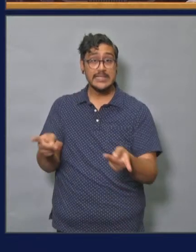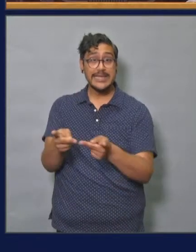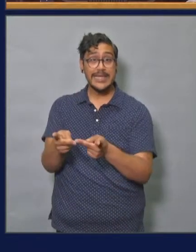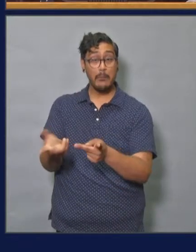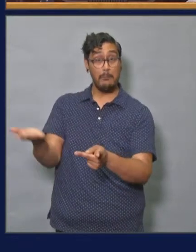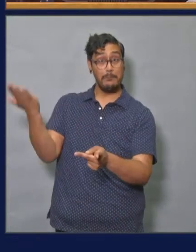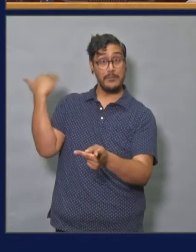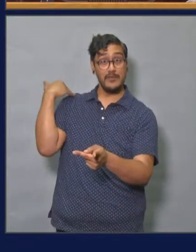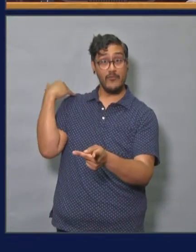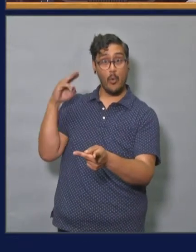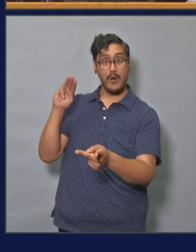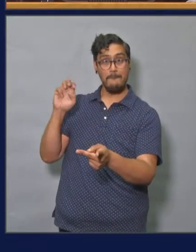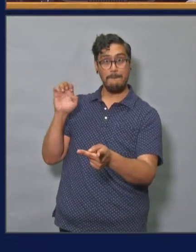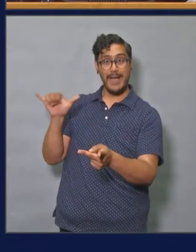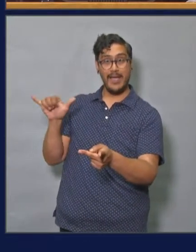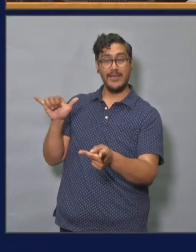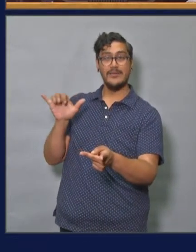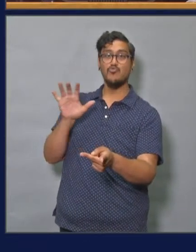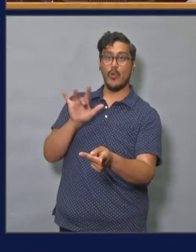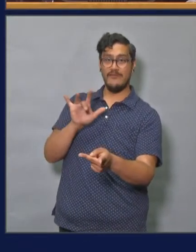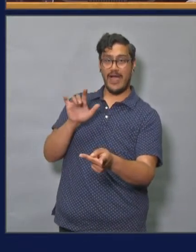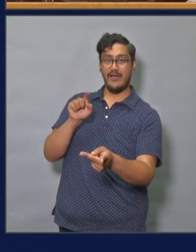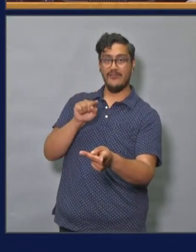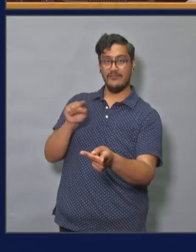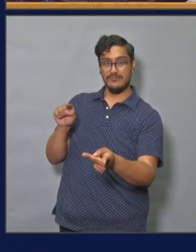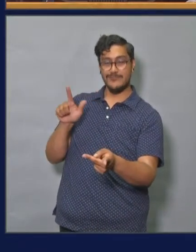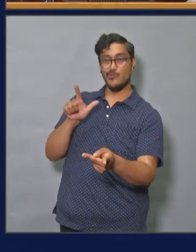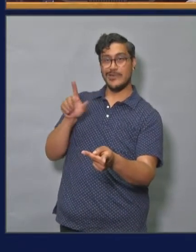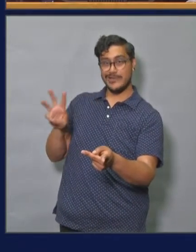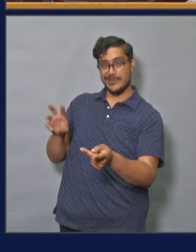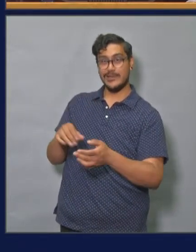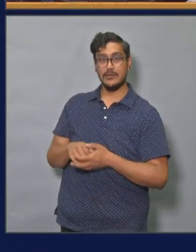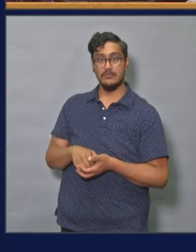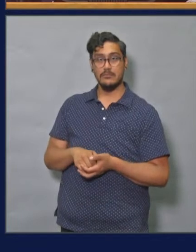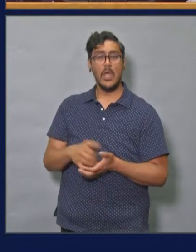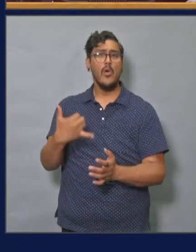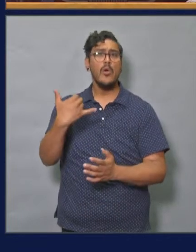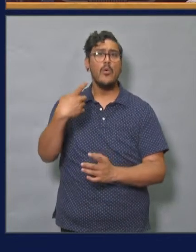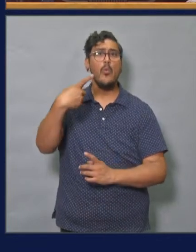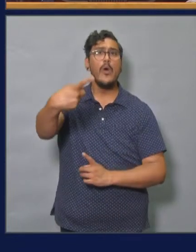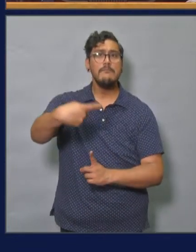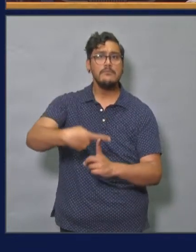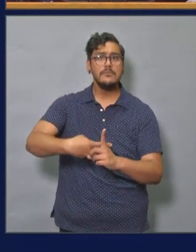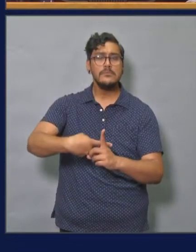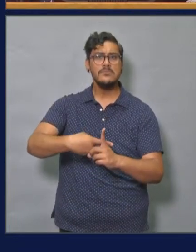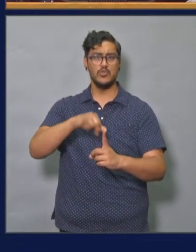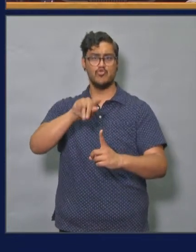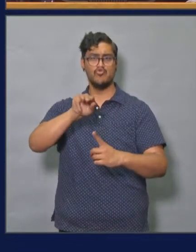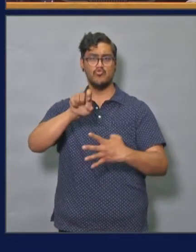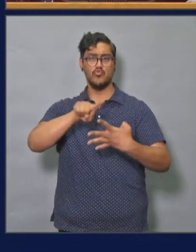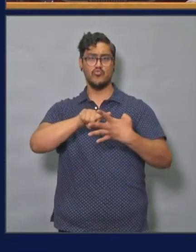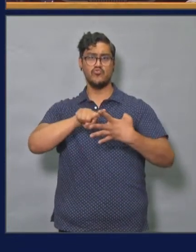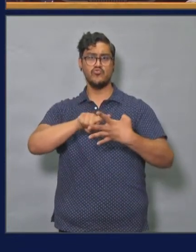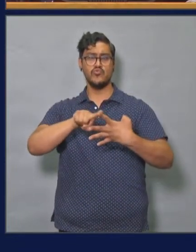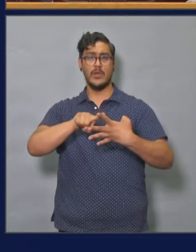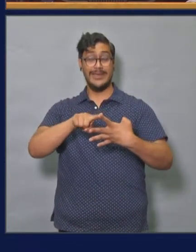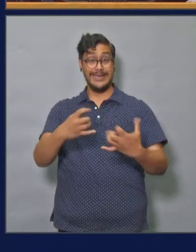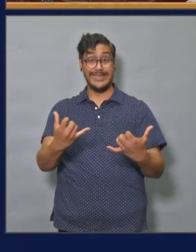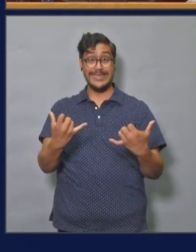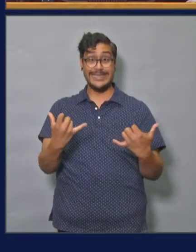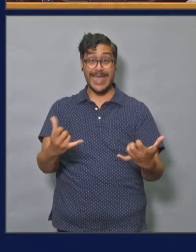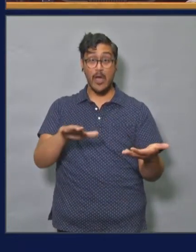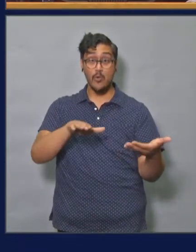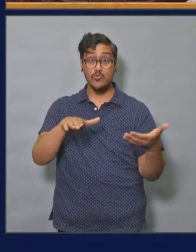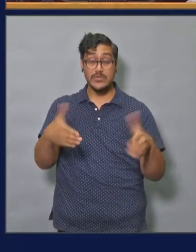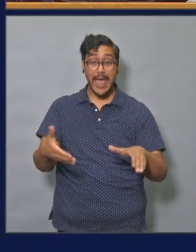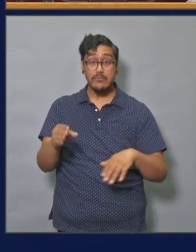eran de 25 o 26. Un mes después, a principios de junio, nuestro promedio de